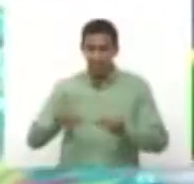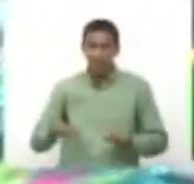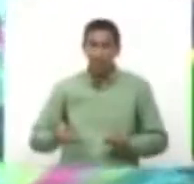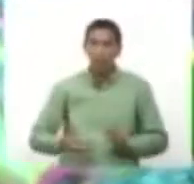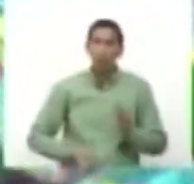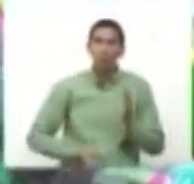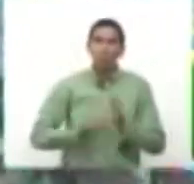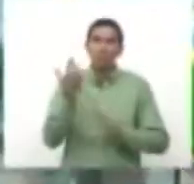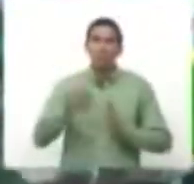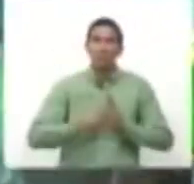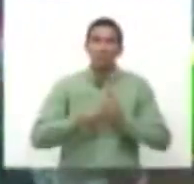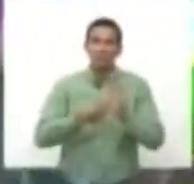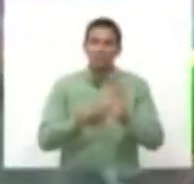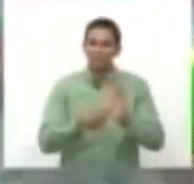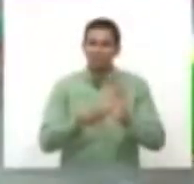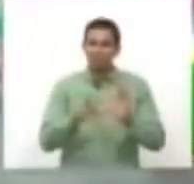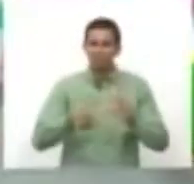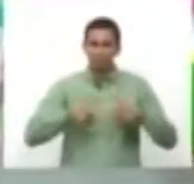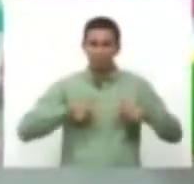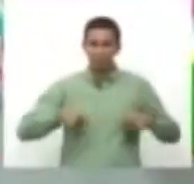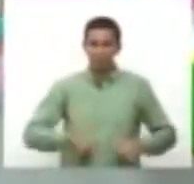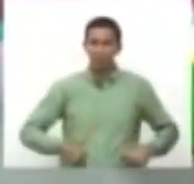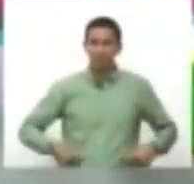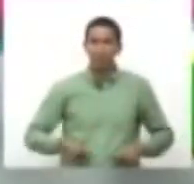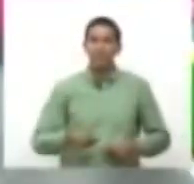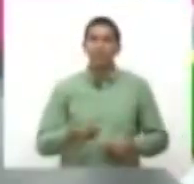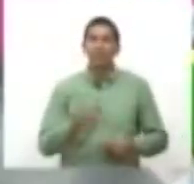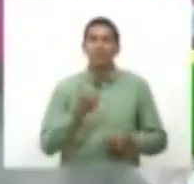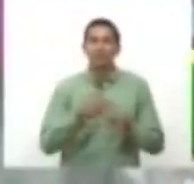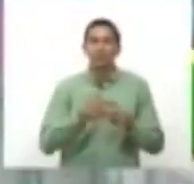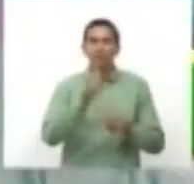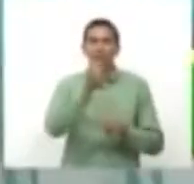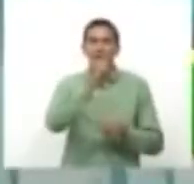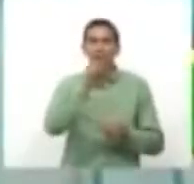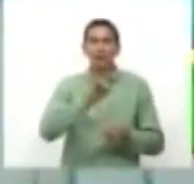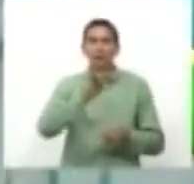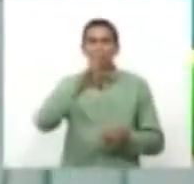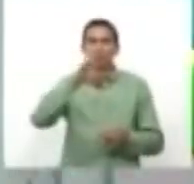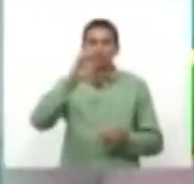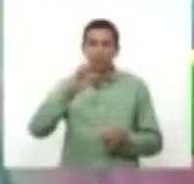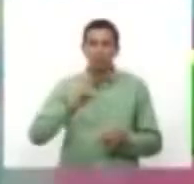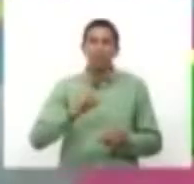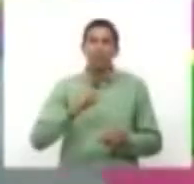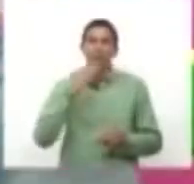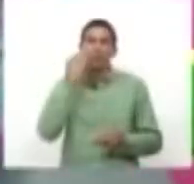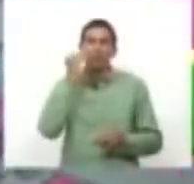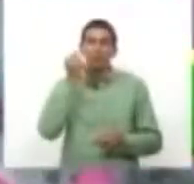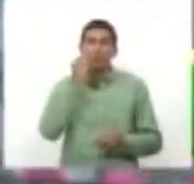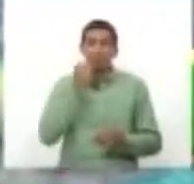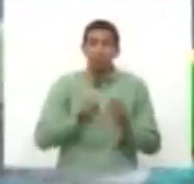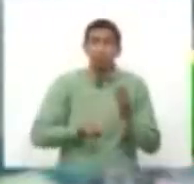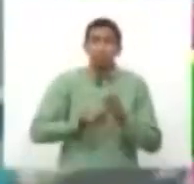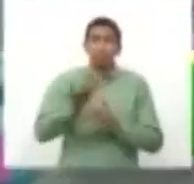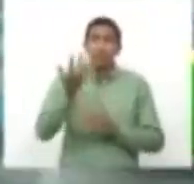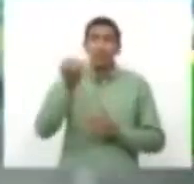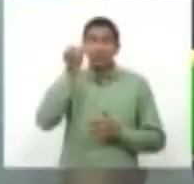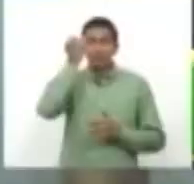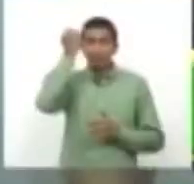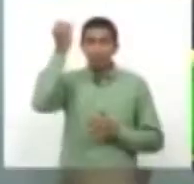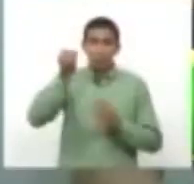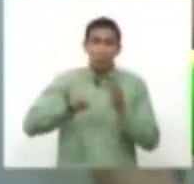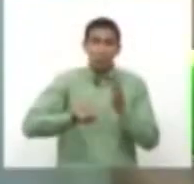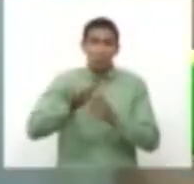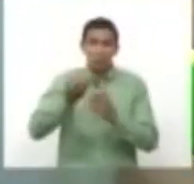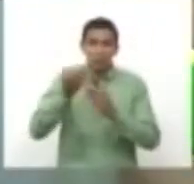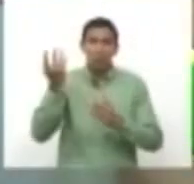su nueva colección de vestidos de baño Azure, inspirado en las mujeres vanguardistas e innovadoras. Azure es